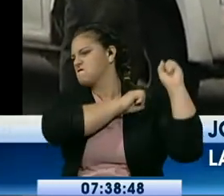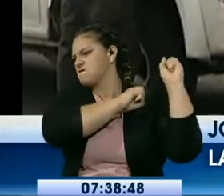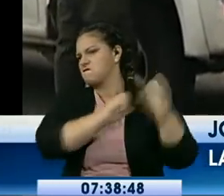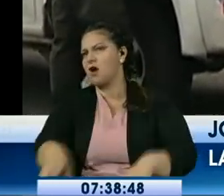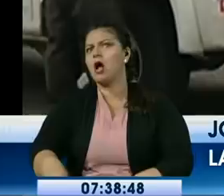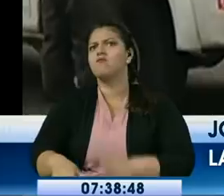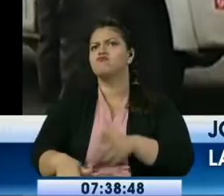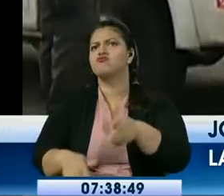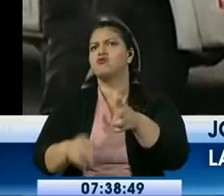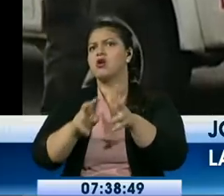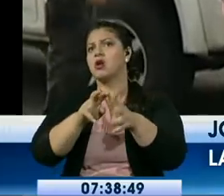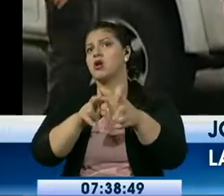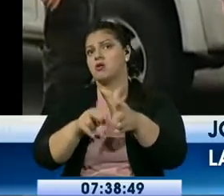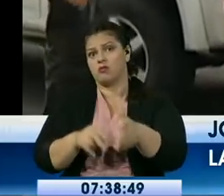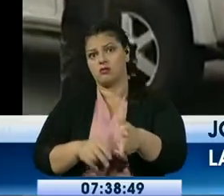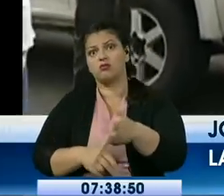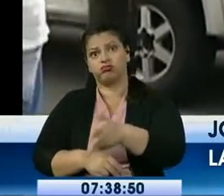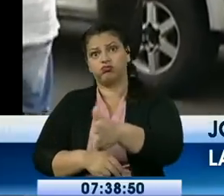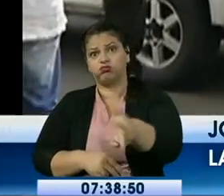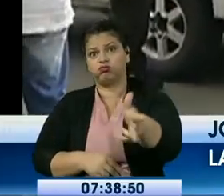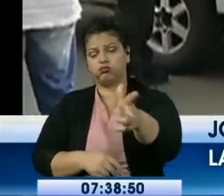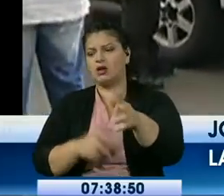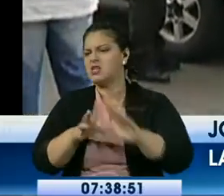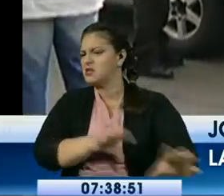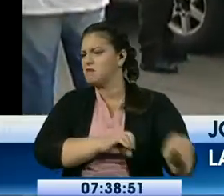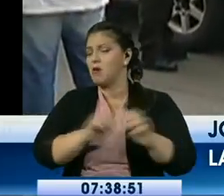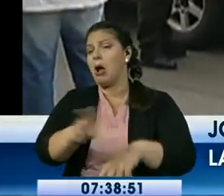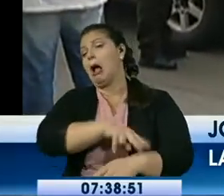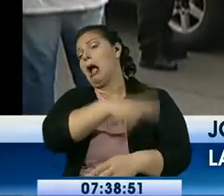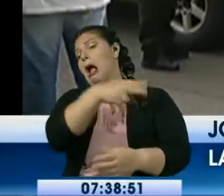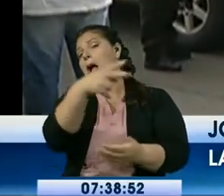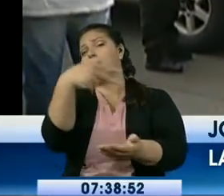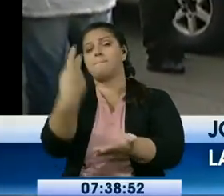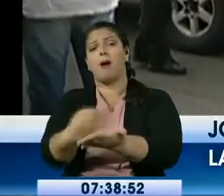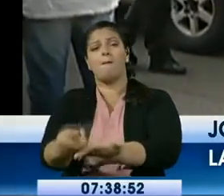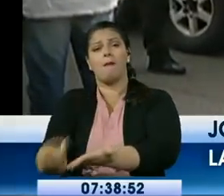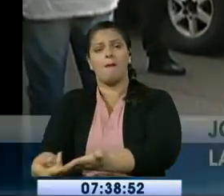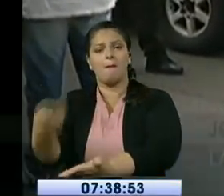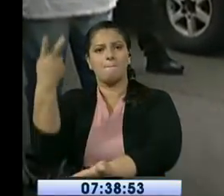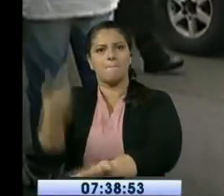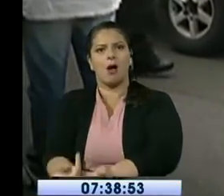mortal caída del bus, informó Charlie Pisa.